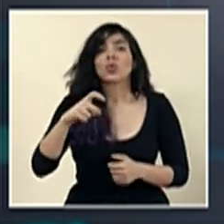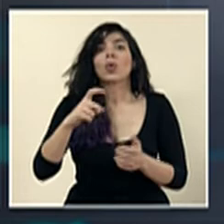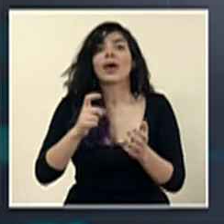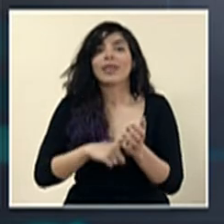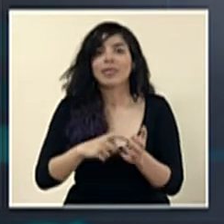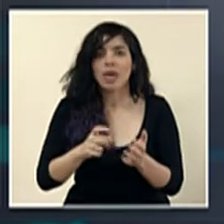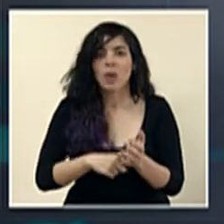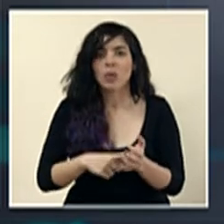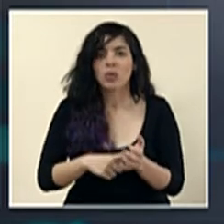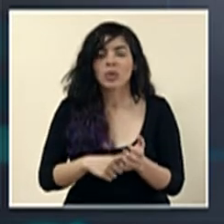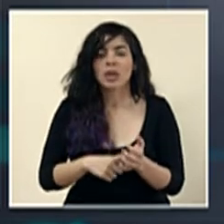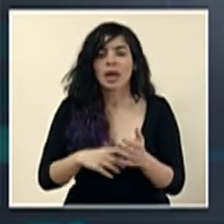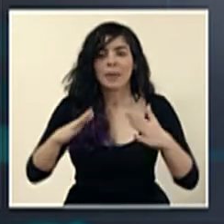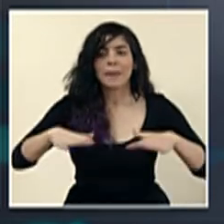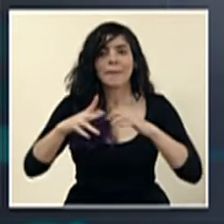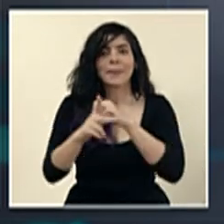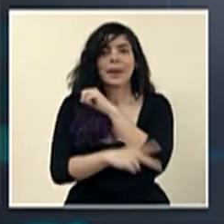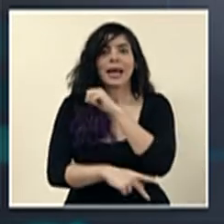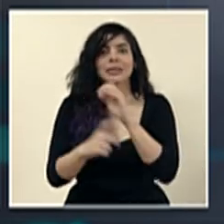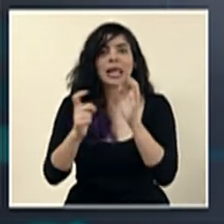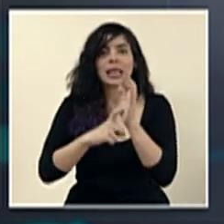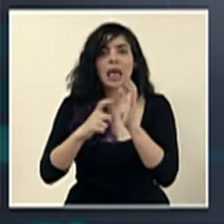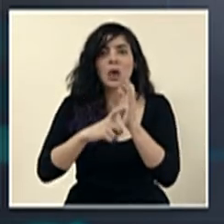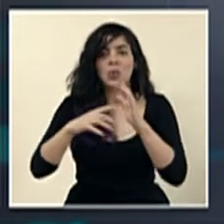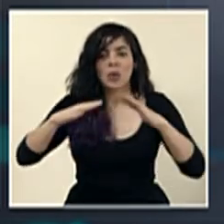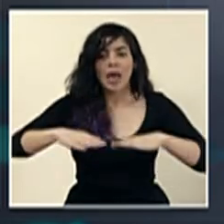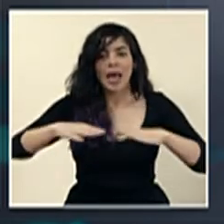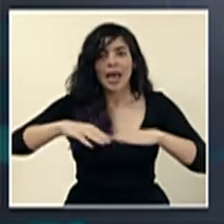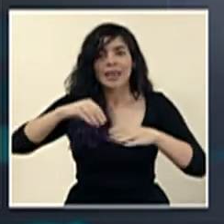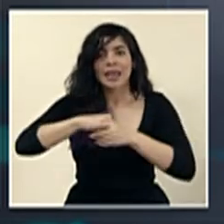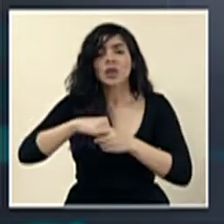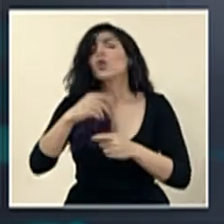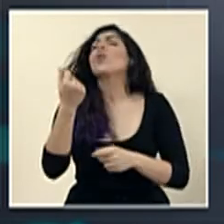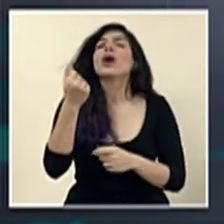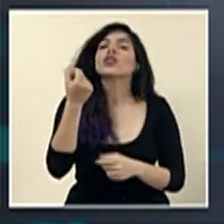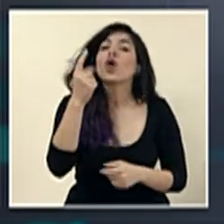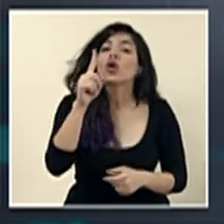nos endeudamos como país en el mercado local en un